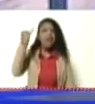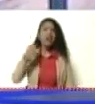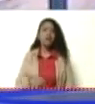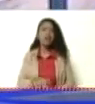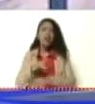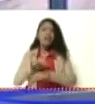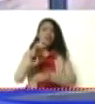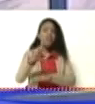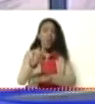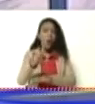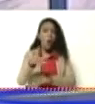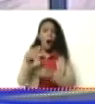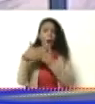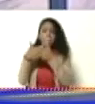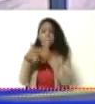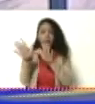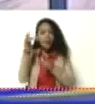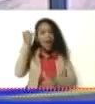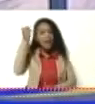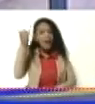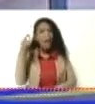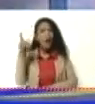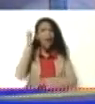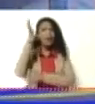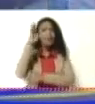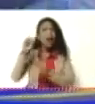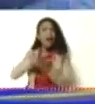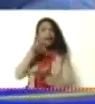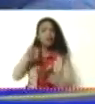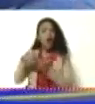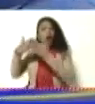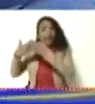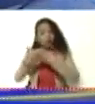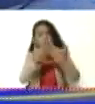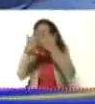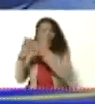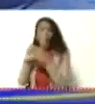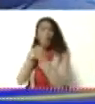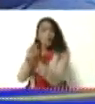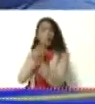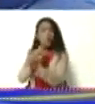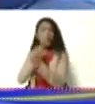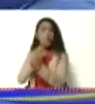la idea abierta para que la Asamblea Nacional la estudie, la debata